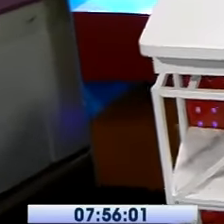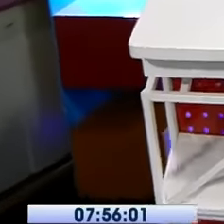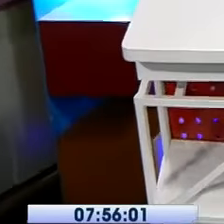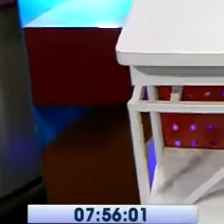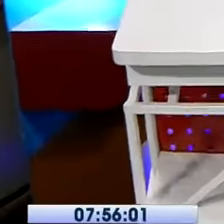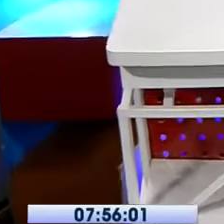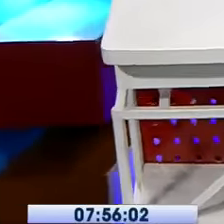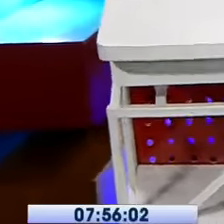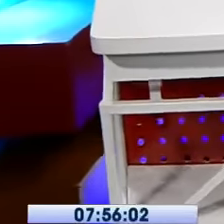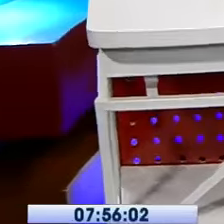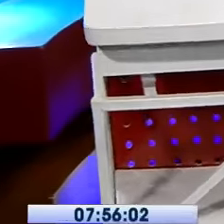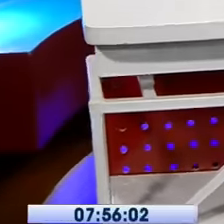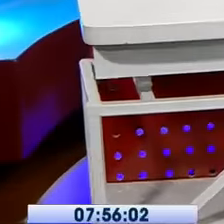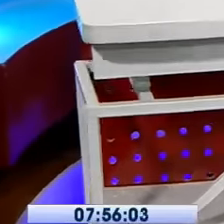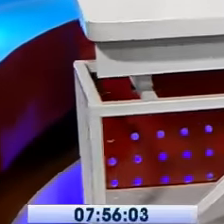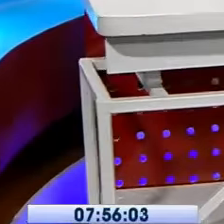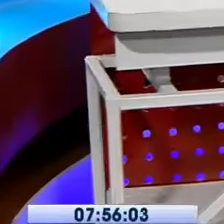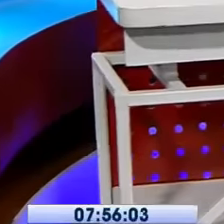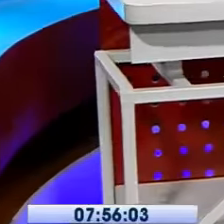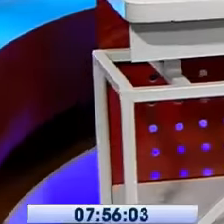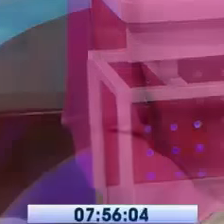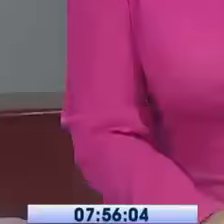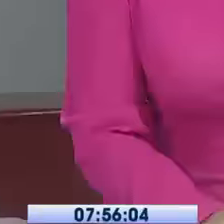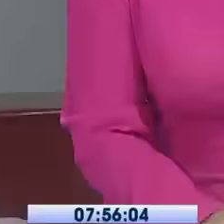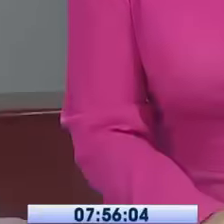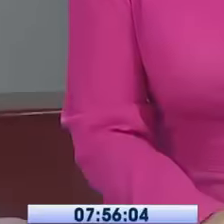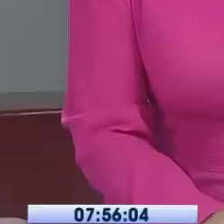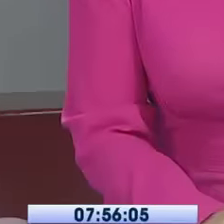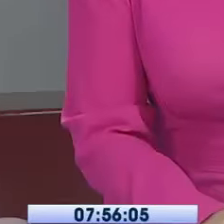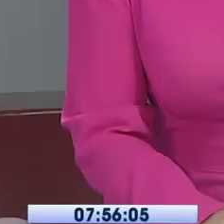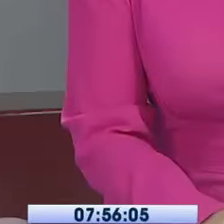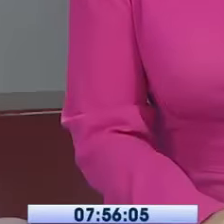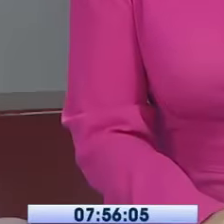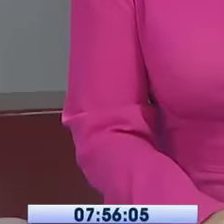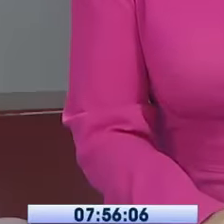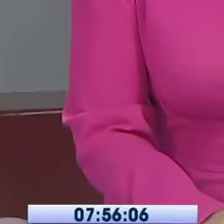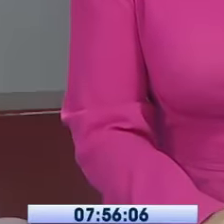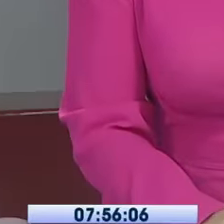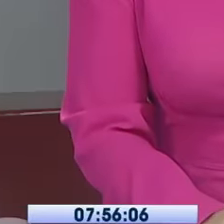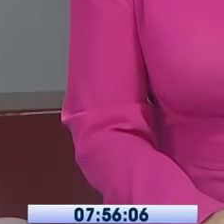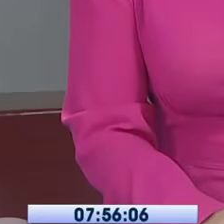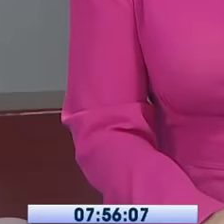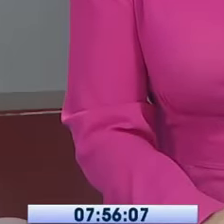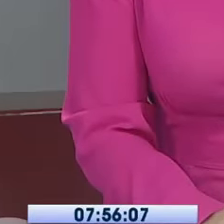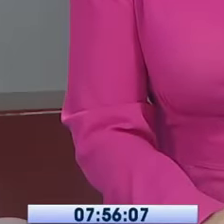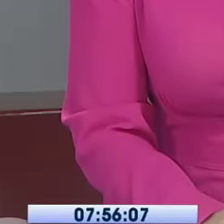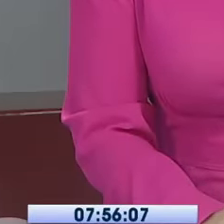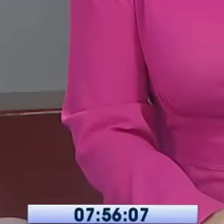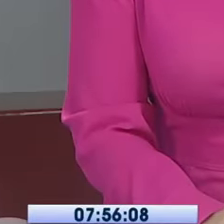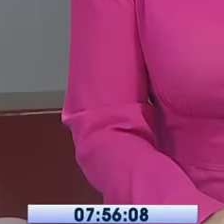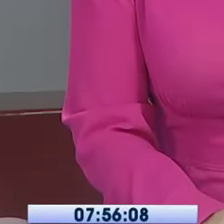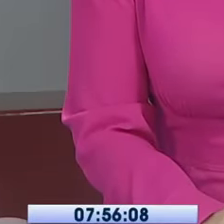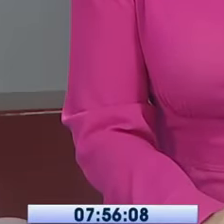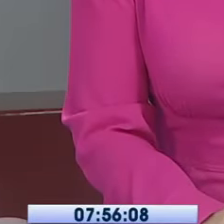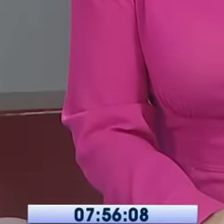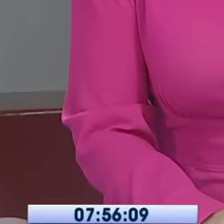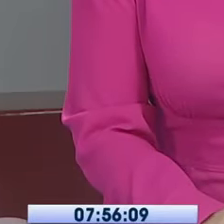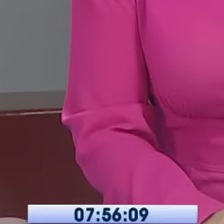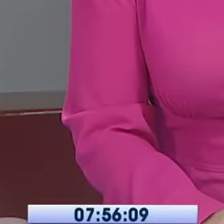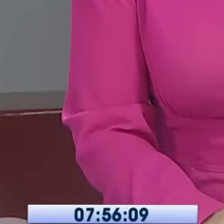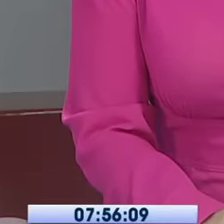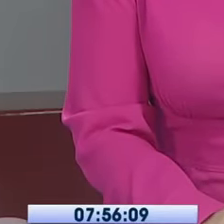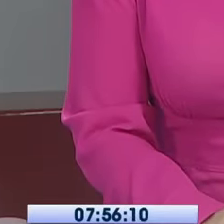De vuelta con más información para ustedes. Nuevo golpe al narcotráfico en Manta. 582 kilos de droga fueron